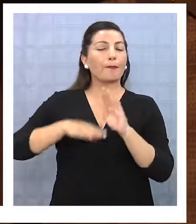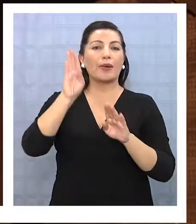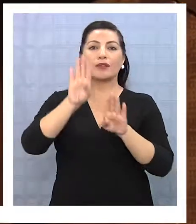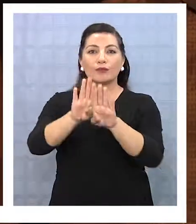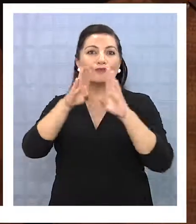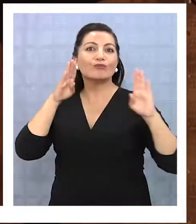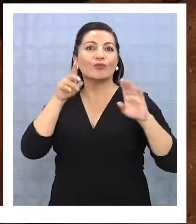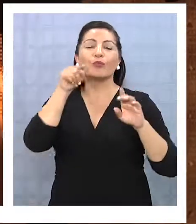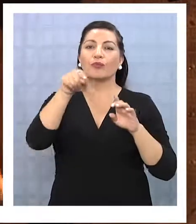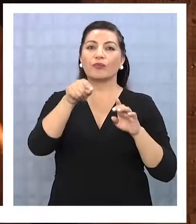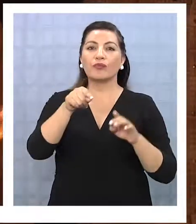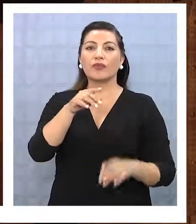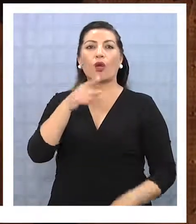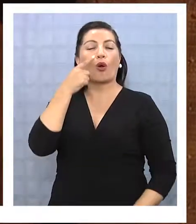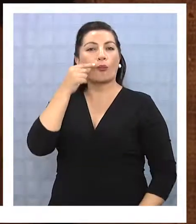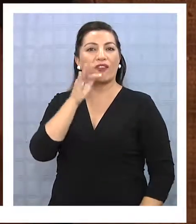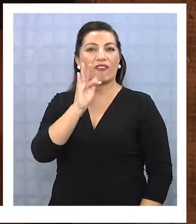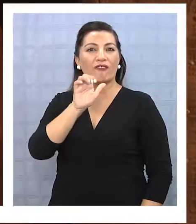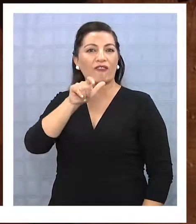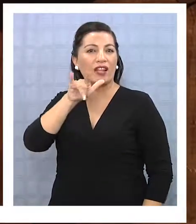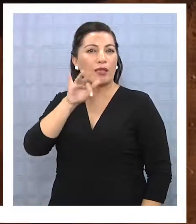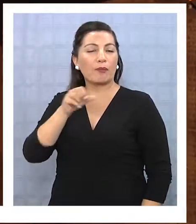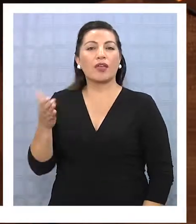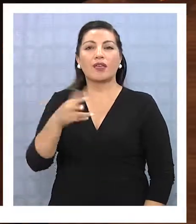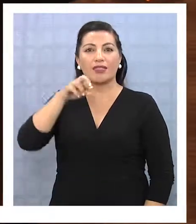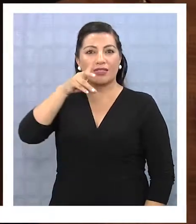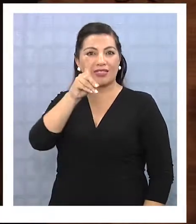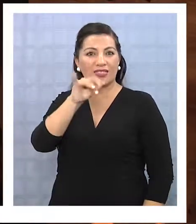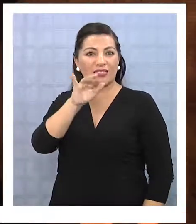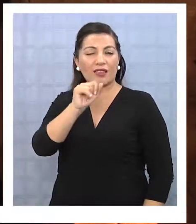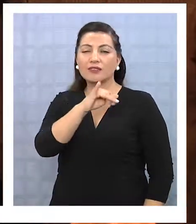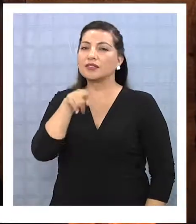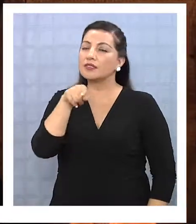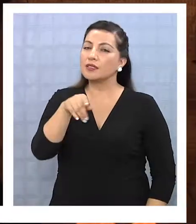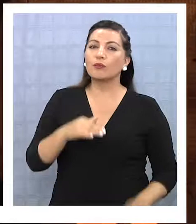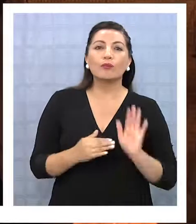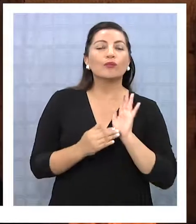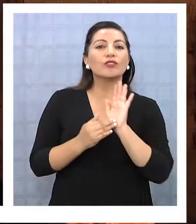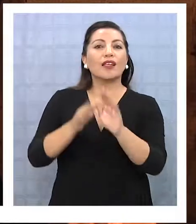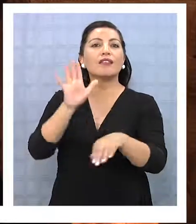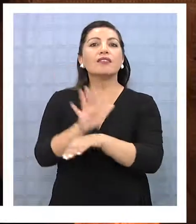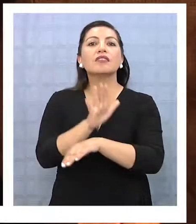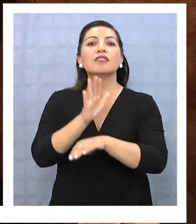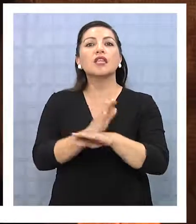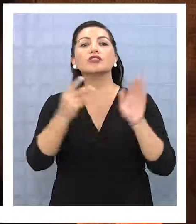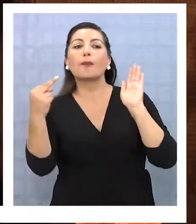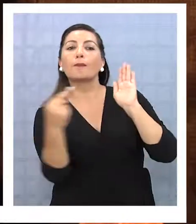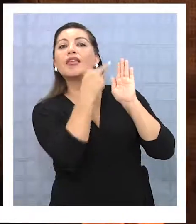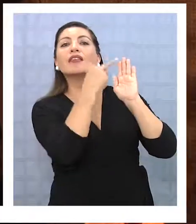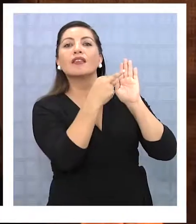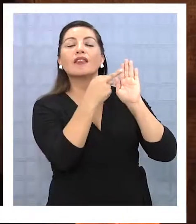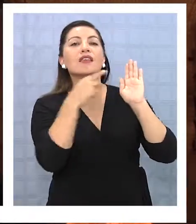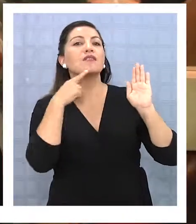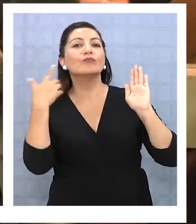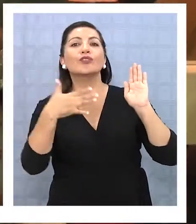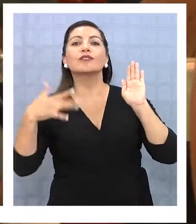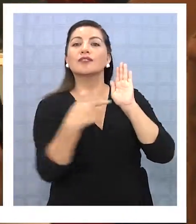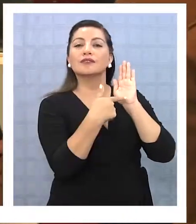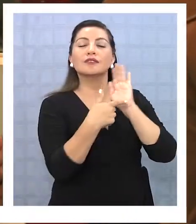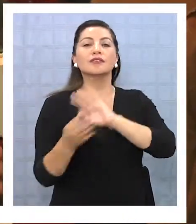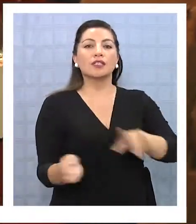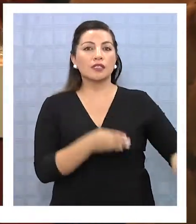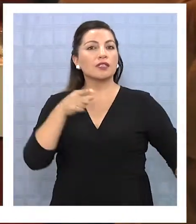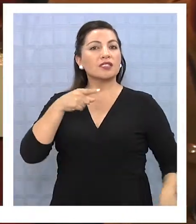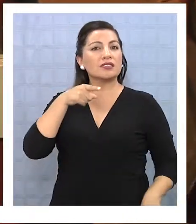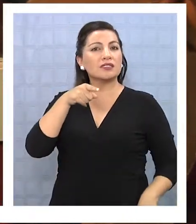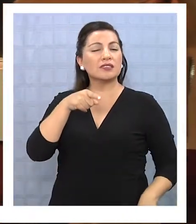que tiene Iquique es Felipe Díaz para decirle al Chile, el teatro que tenemos aquí es este, mírenlo y es valioso. La verdad es